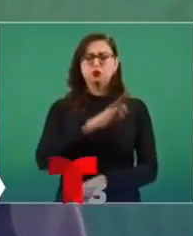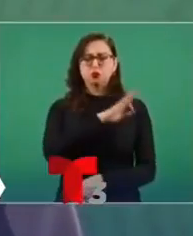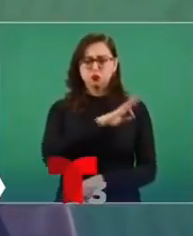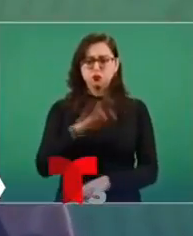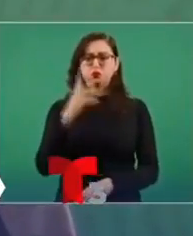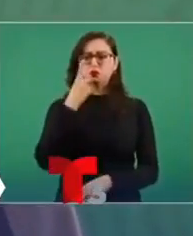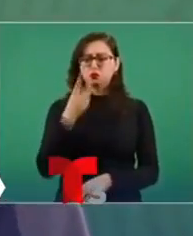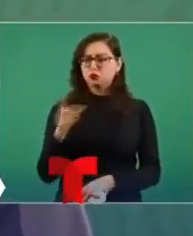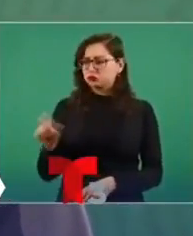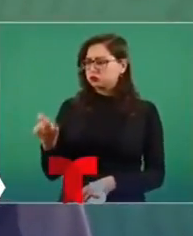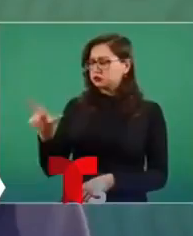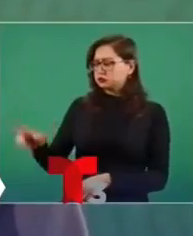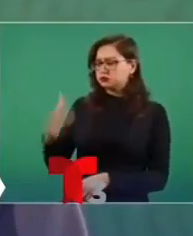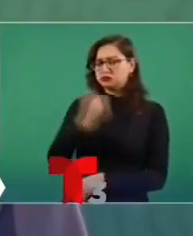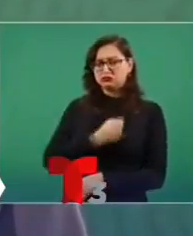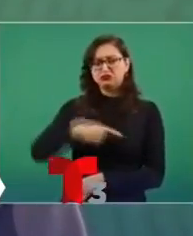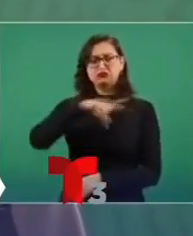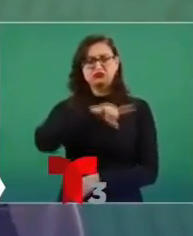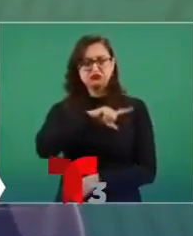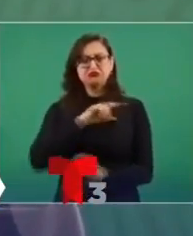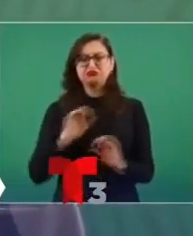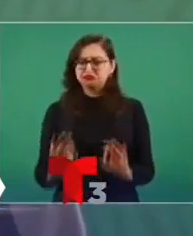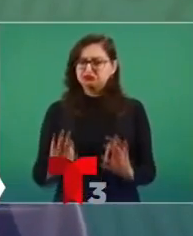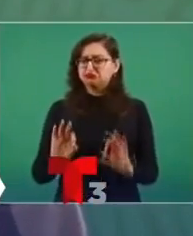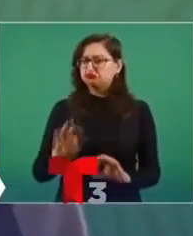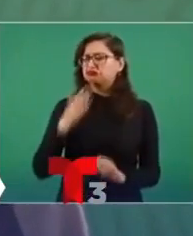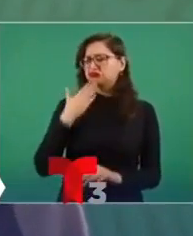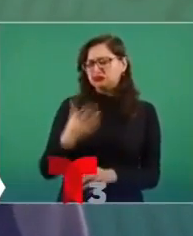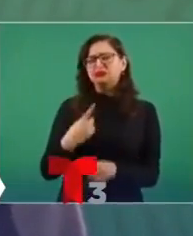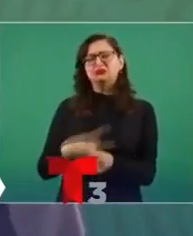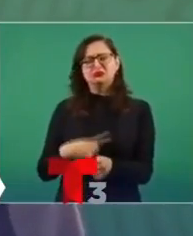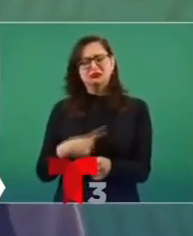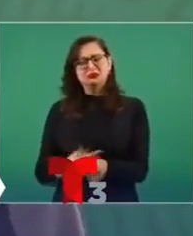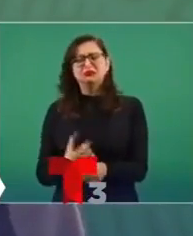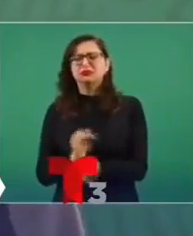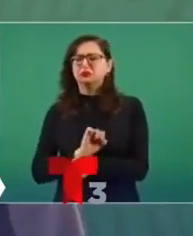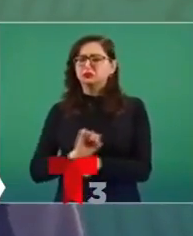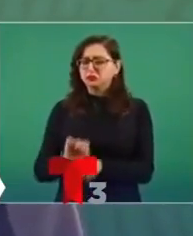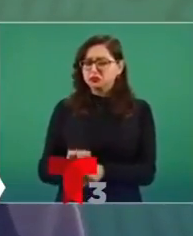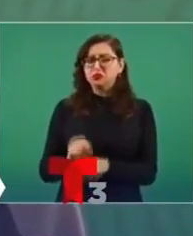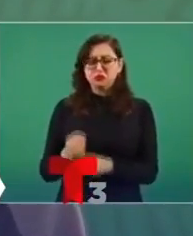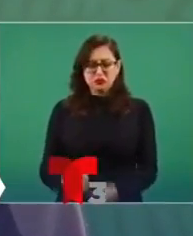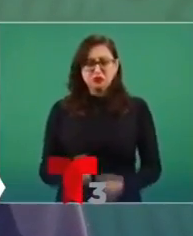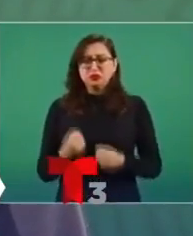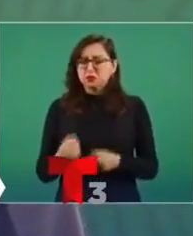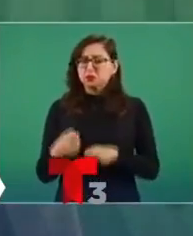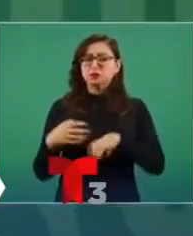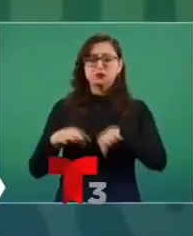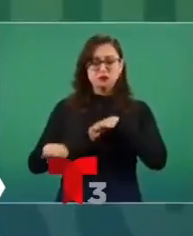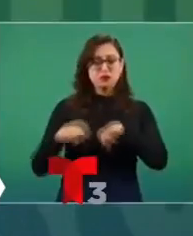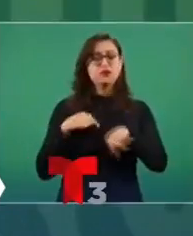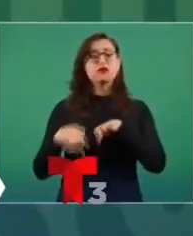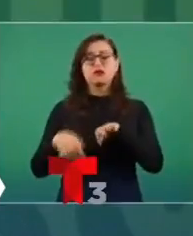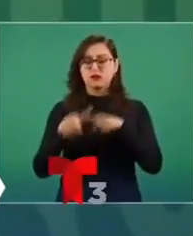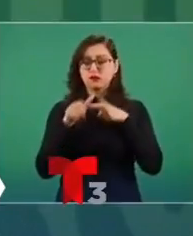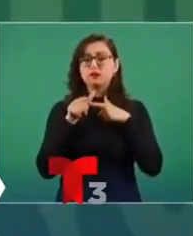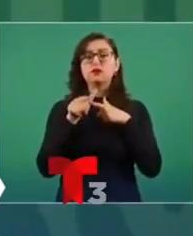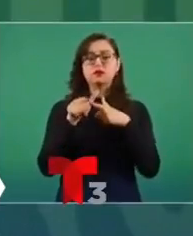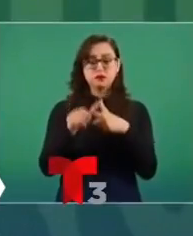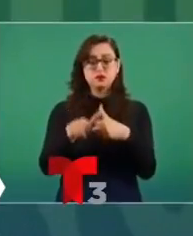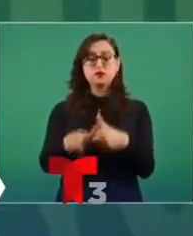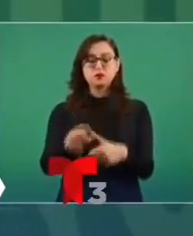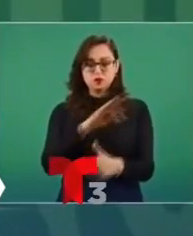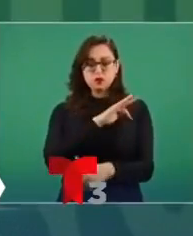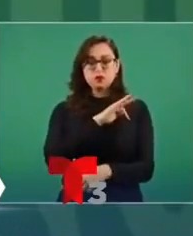encuentra bien, se encuentra fuerte. Y se encuentra resolviendo y al pendiente de todos